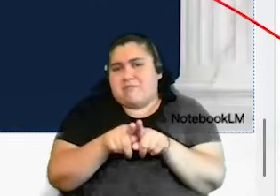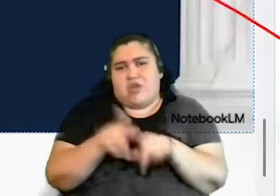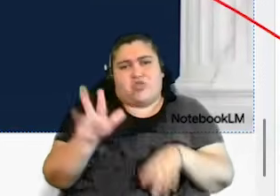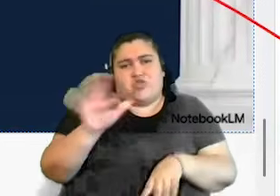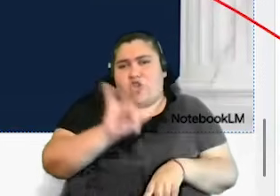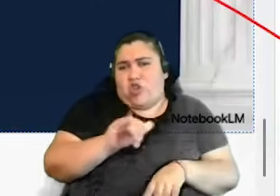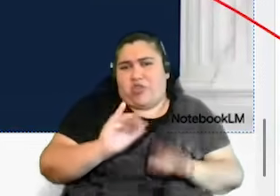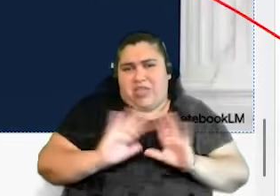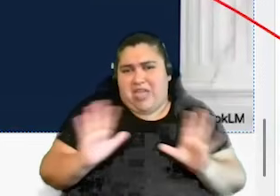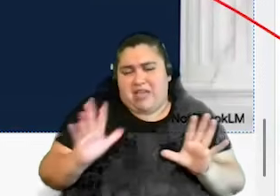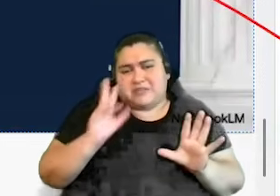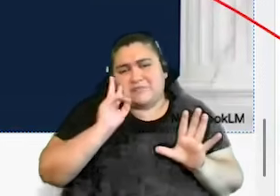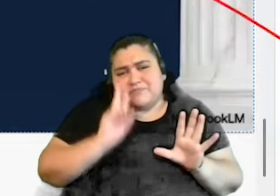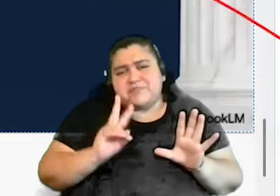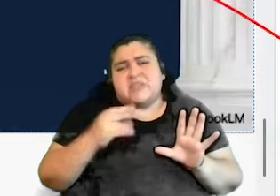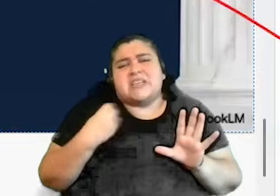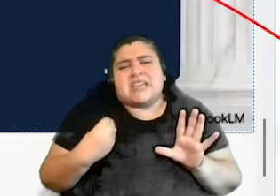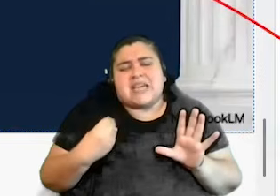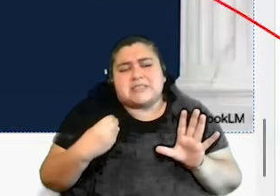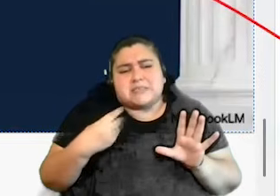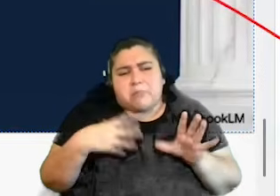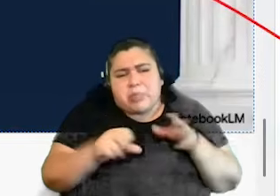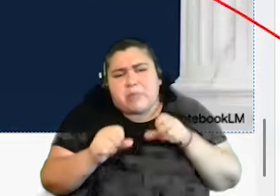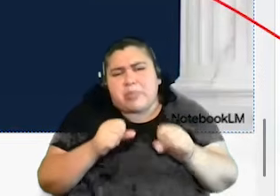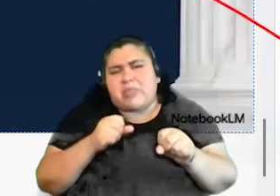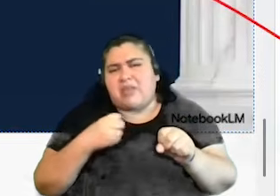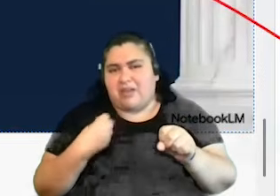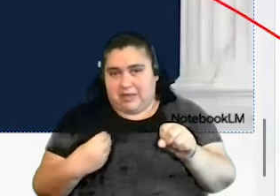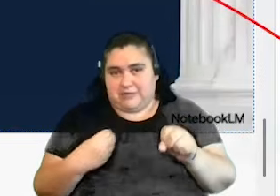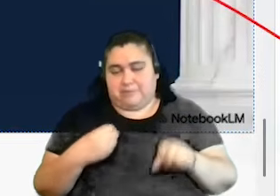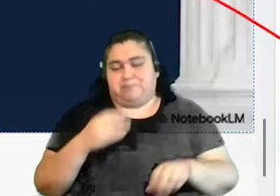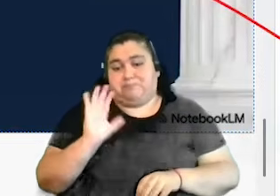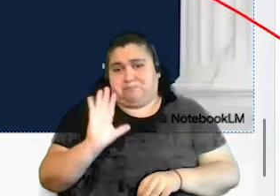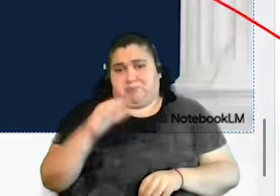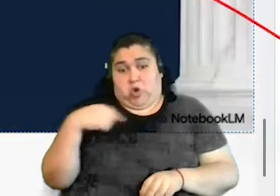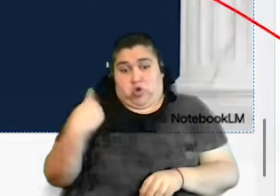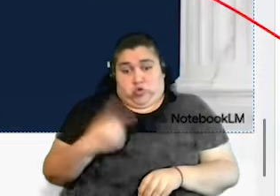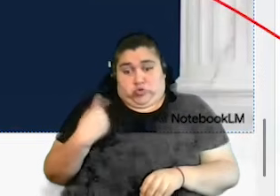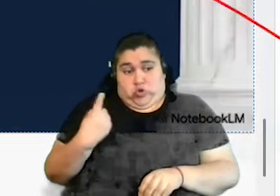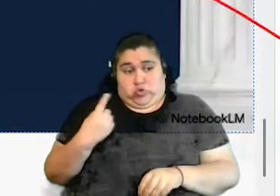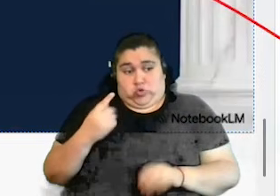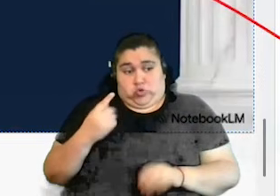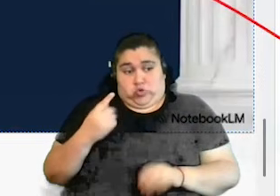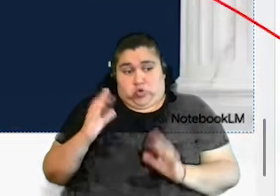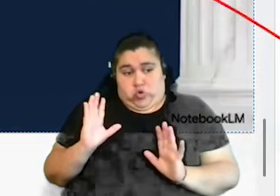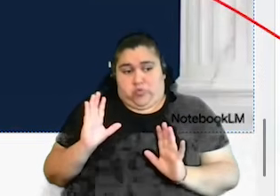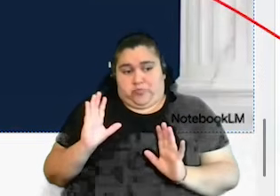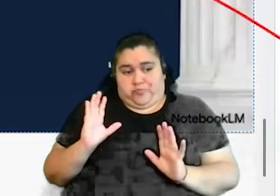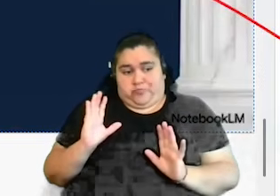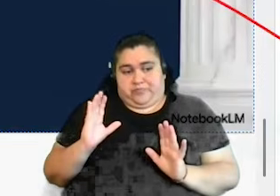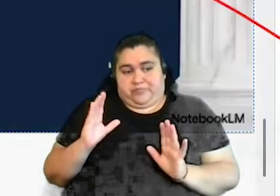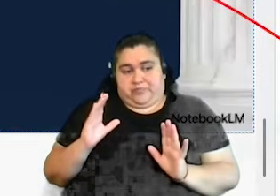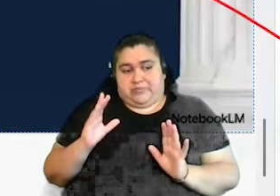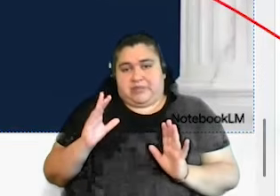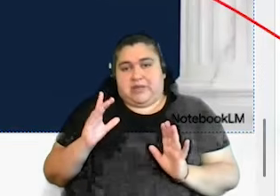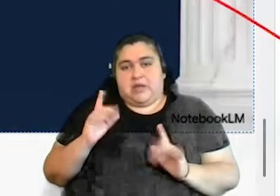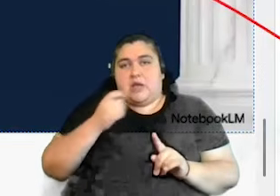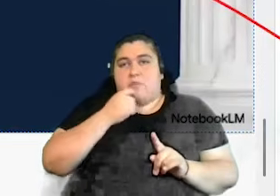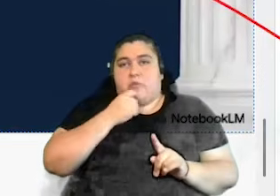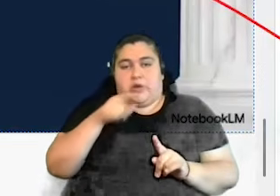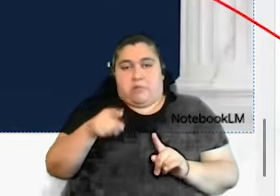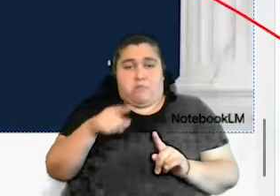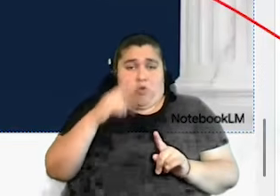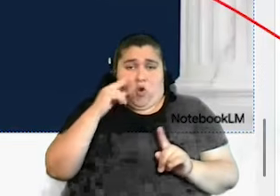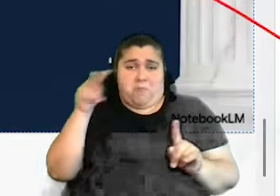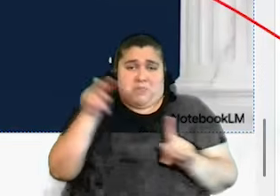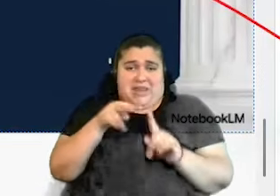también. Yo lo que veo es que nosotros vamos a tener que, por un cambio de paradigma, sin decir que no tenemos más